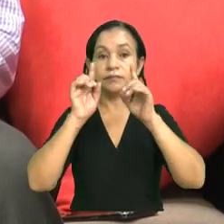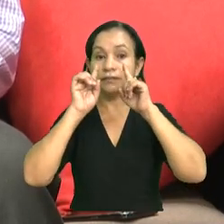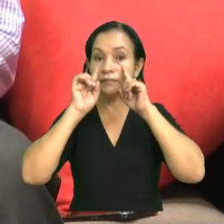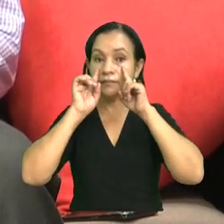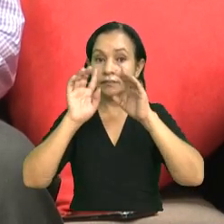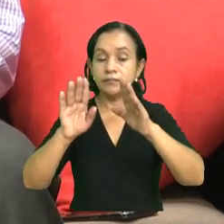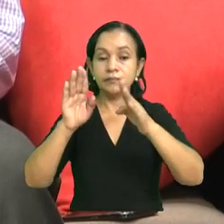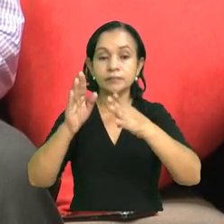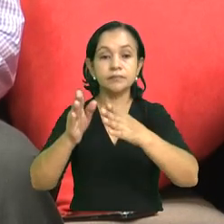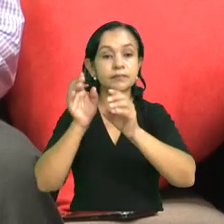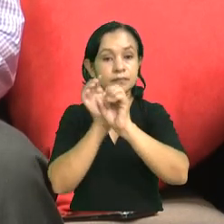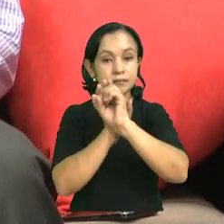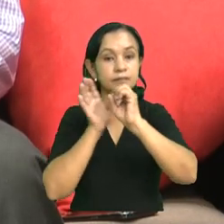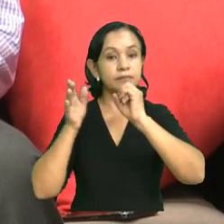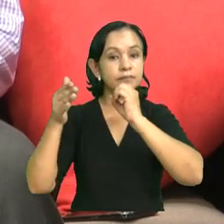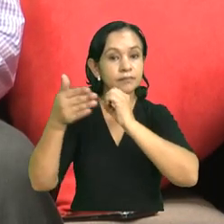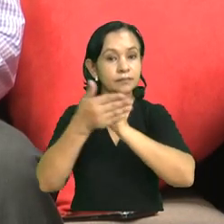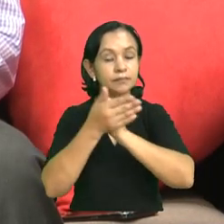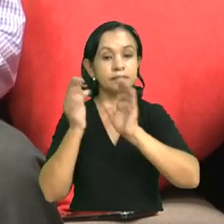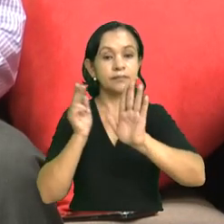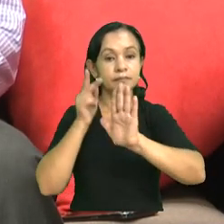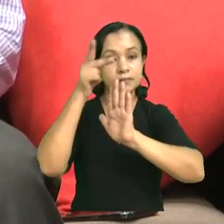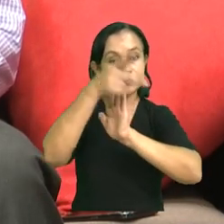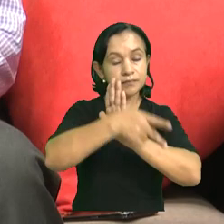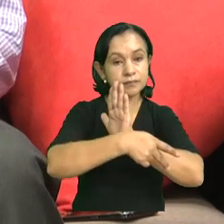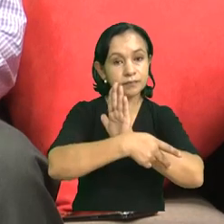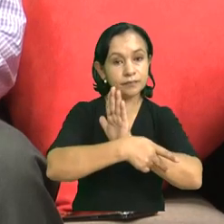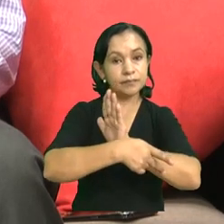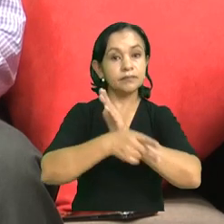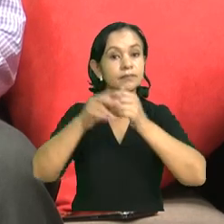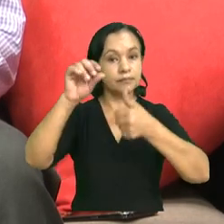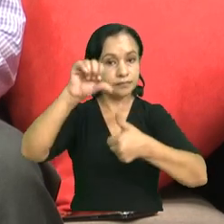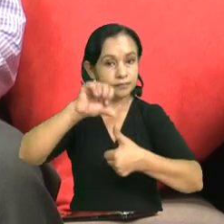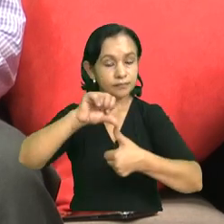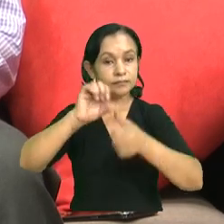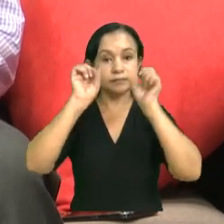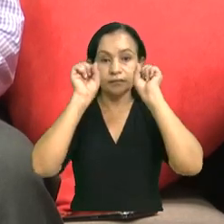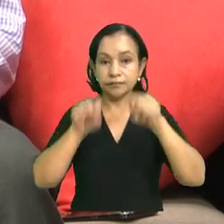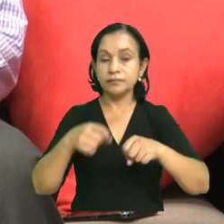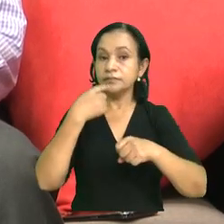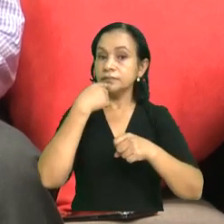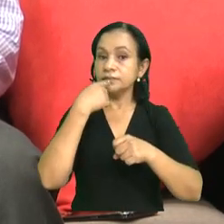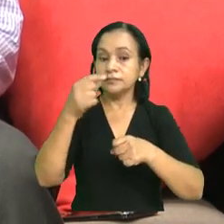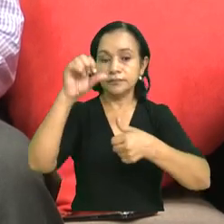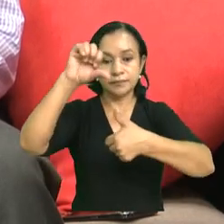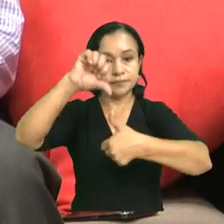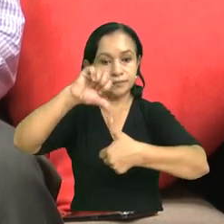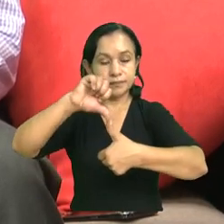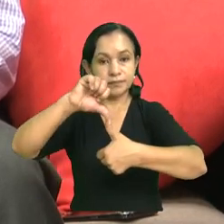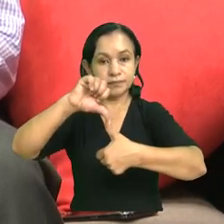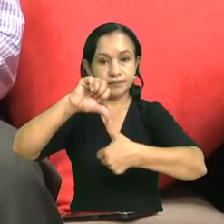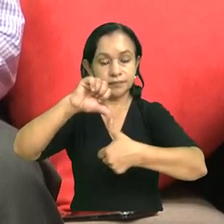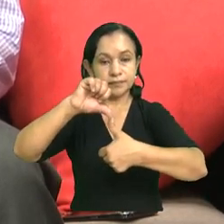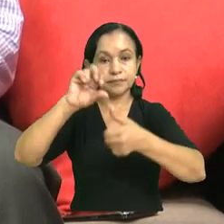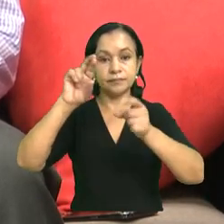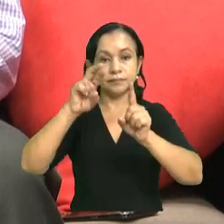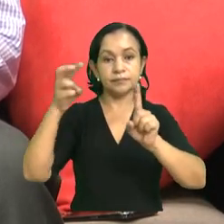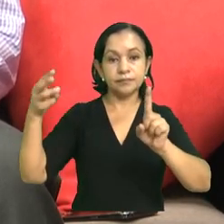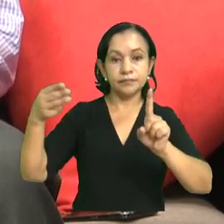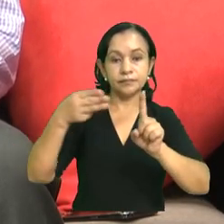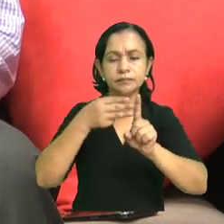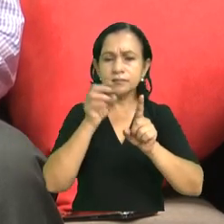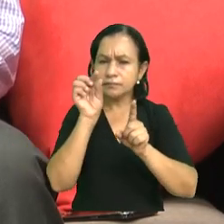prevención del coronavirus en nuestros países. Cabe mencionar que Centroamérica es una de las regiones